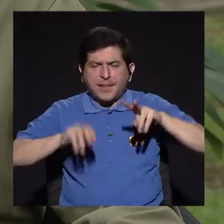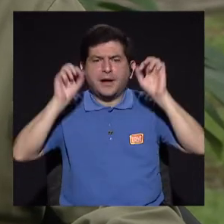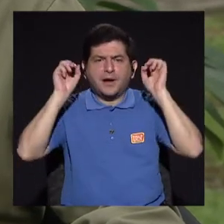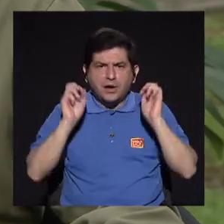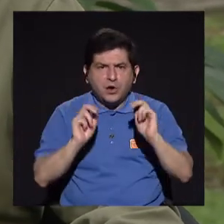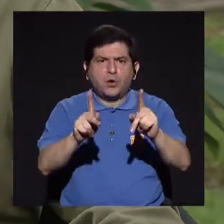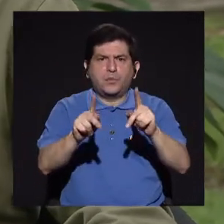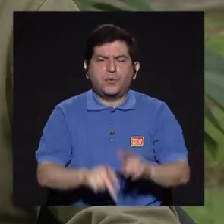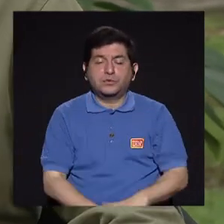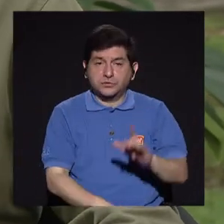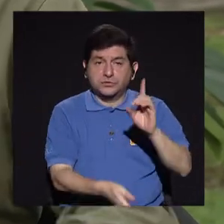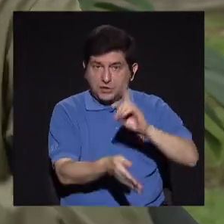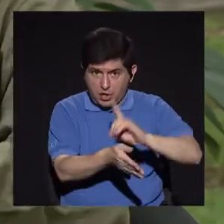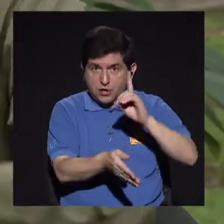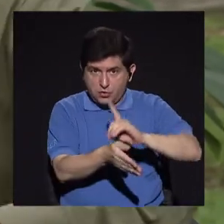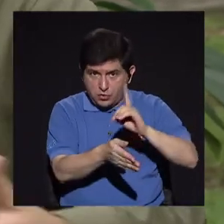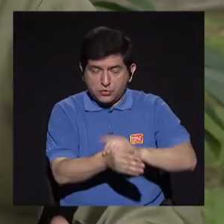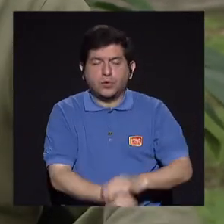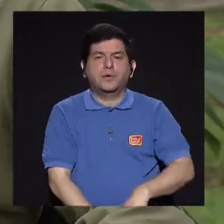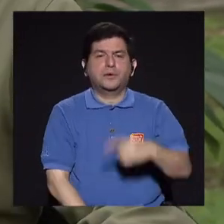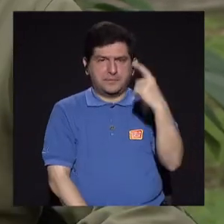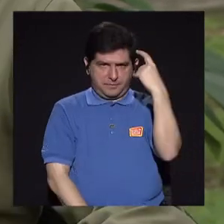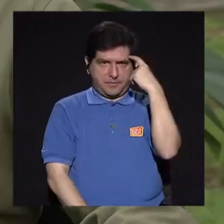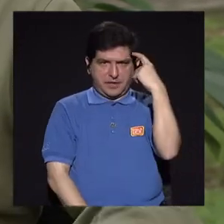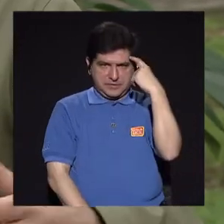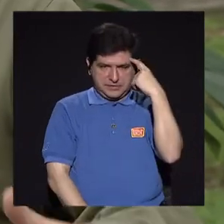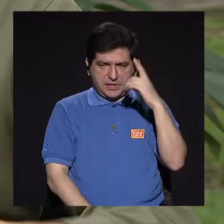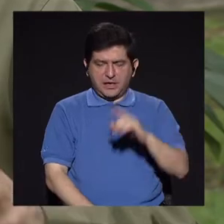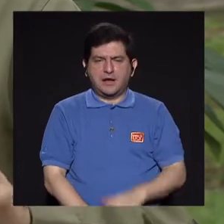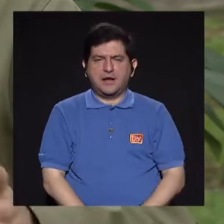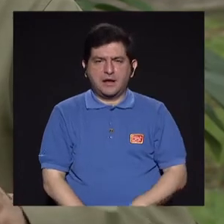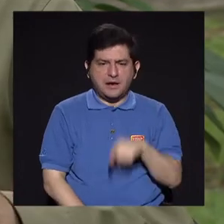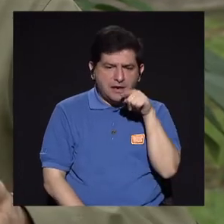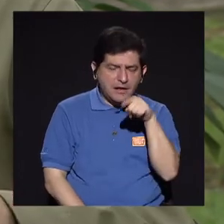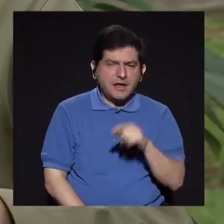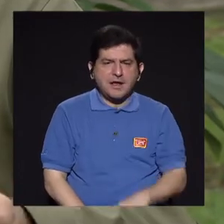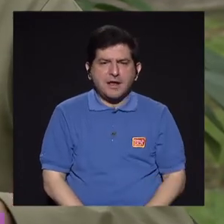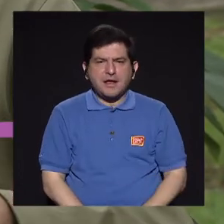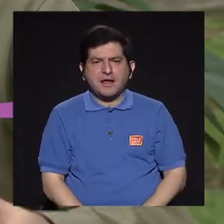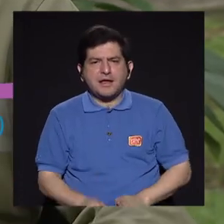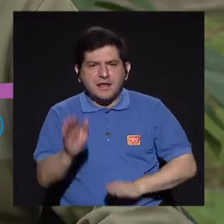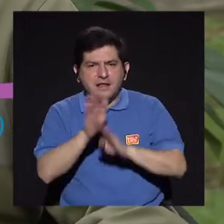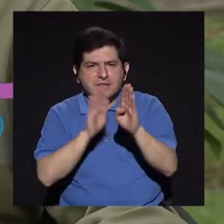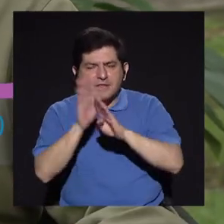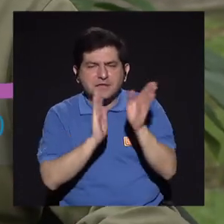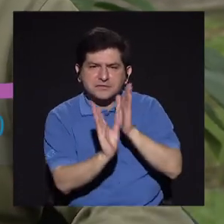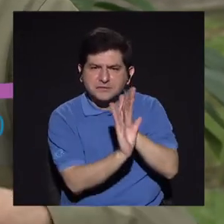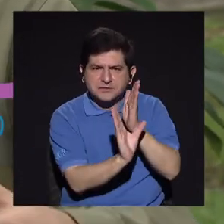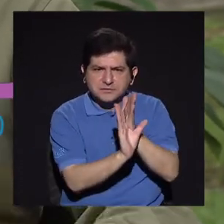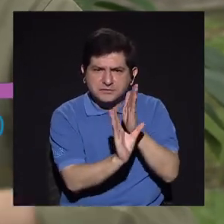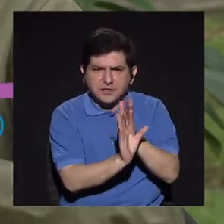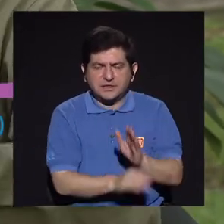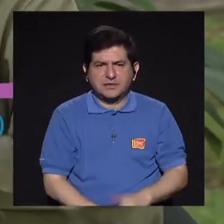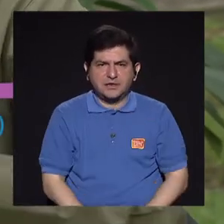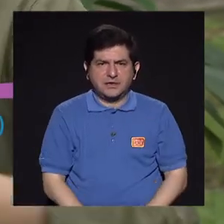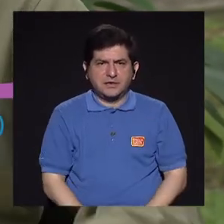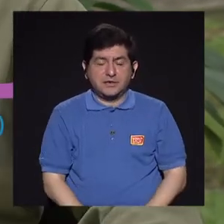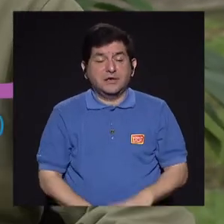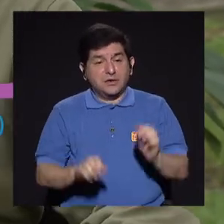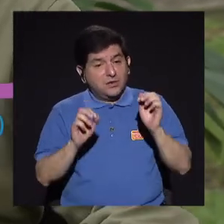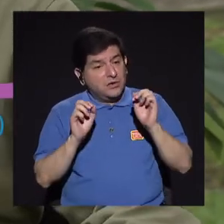pudieran permitirle al médico, desde un pensamiento médico, con un desarrollo de desarrollo de la psicología que no le permitía